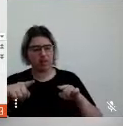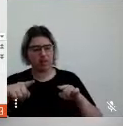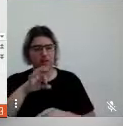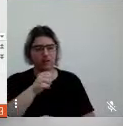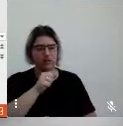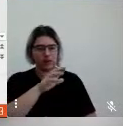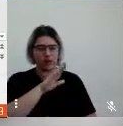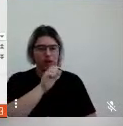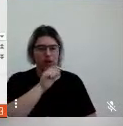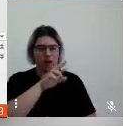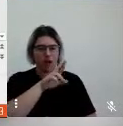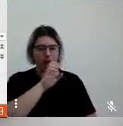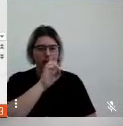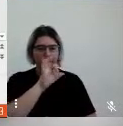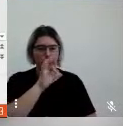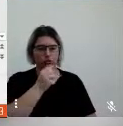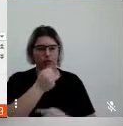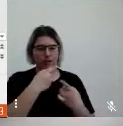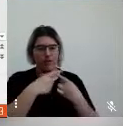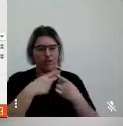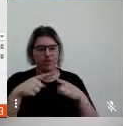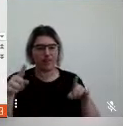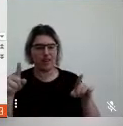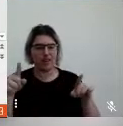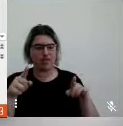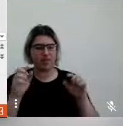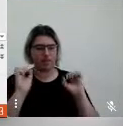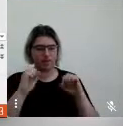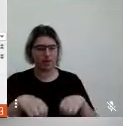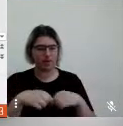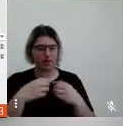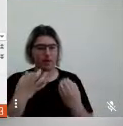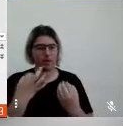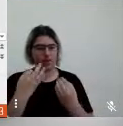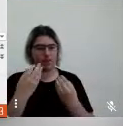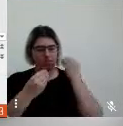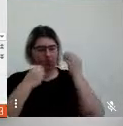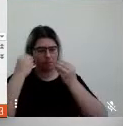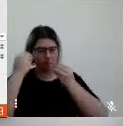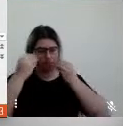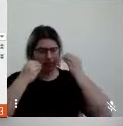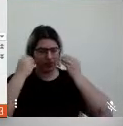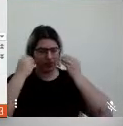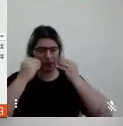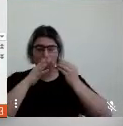¿vale? Sí, Entonces allí hay que pararse a pensar porque muchas